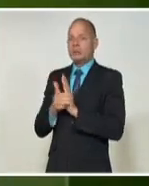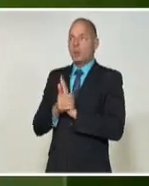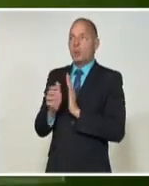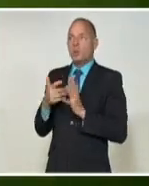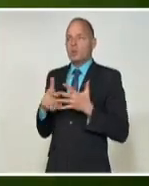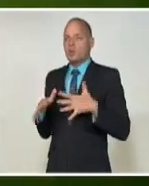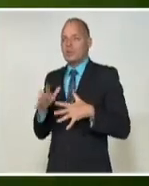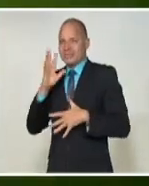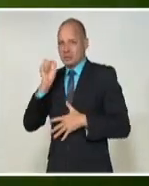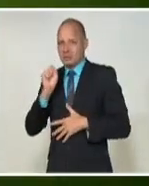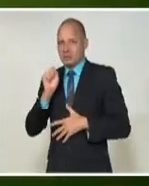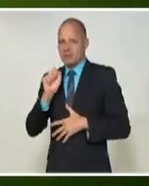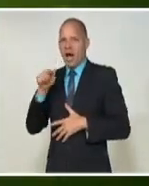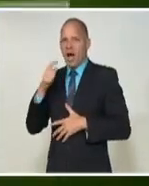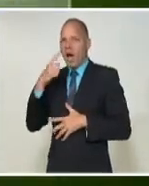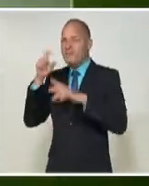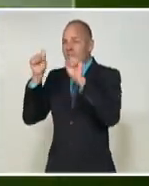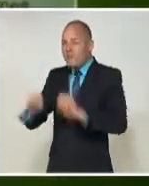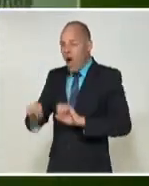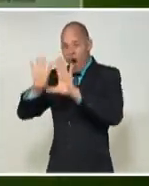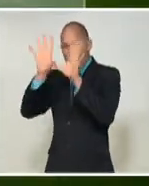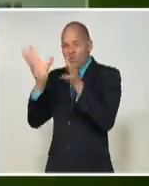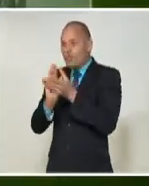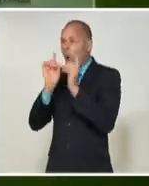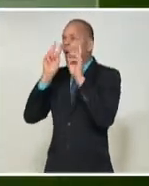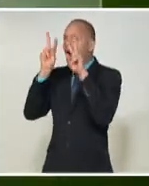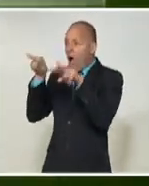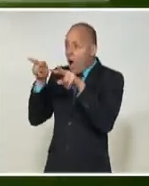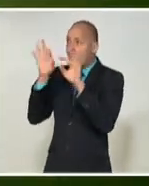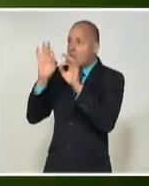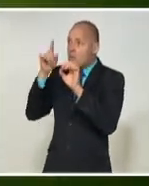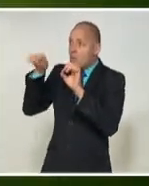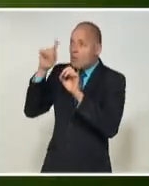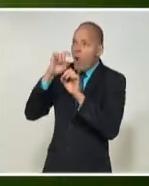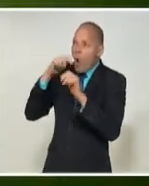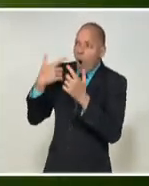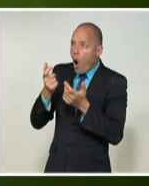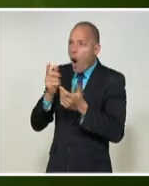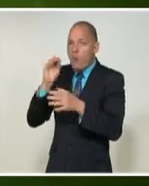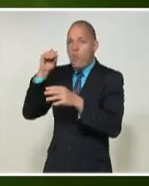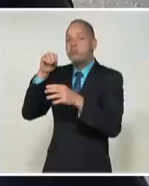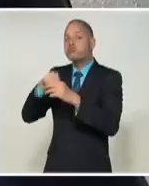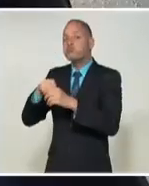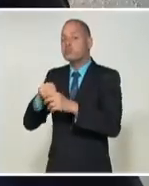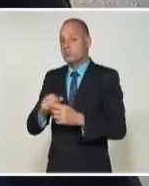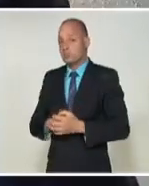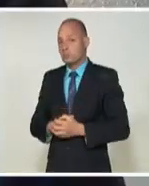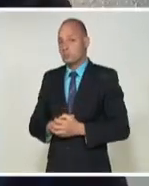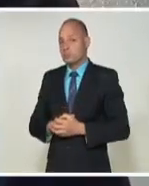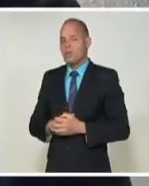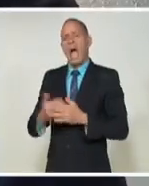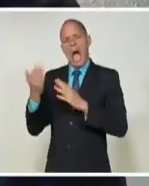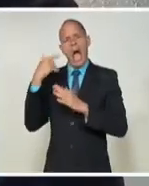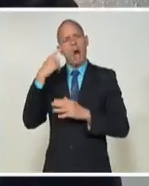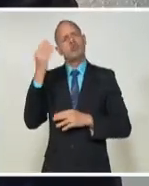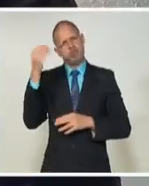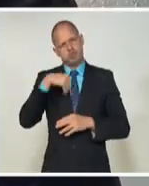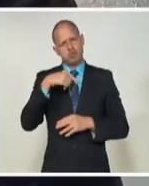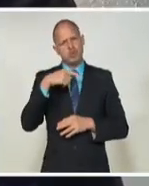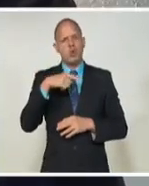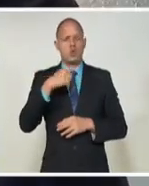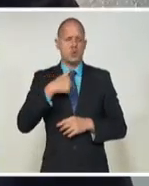verdadero rostro del enemigo. Yo tenía la visión del enemigo que conocía porque lo había sufrido en carne propia como joven cubano, crecido en